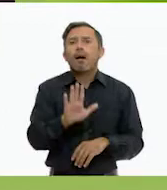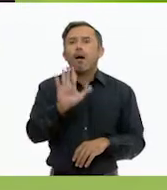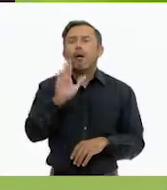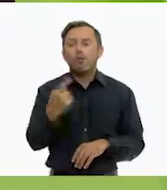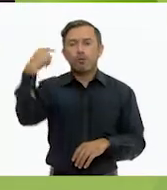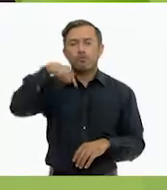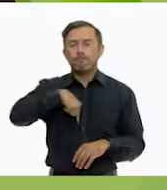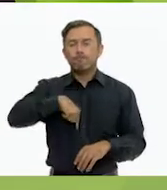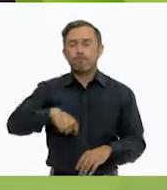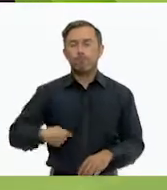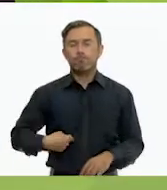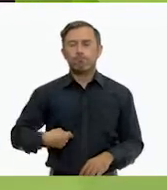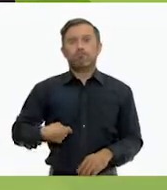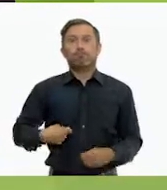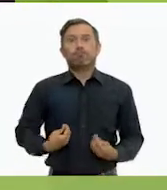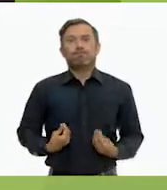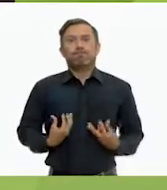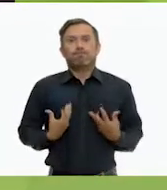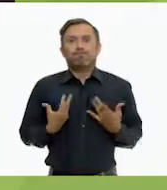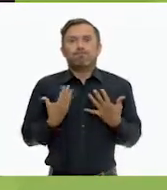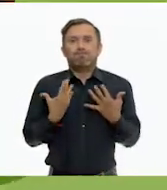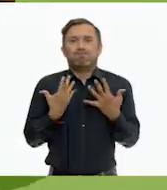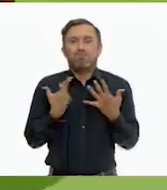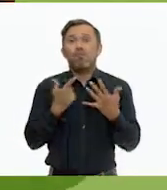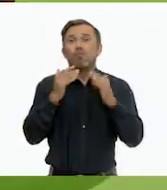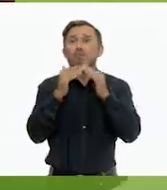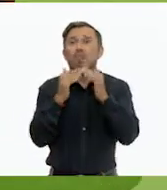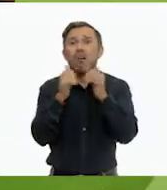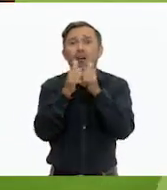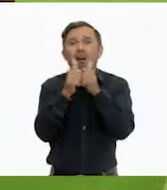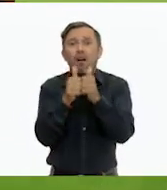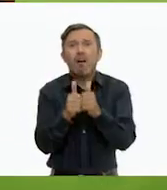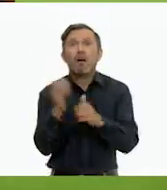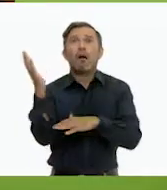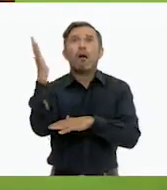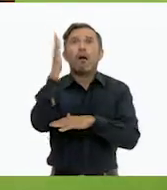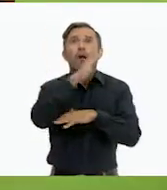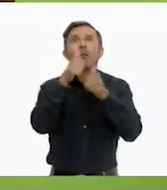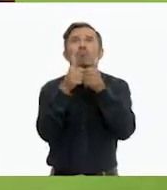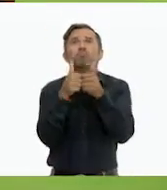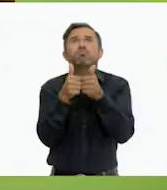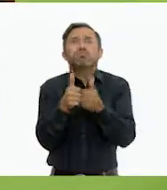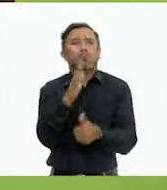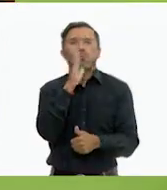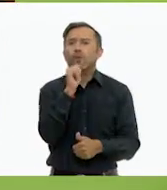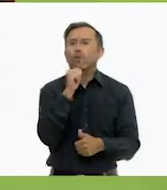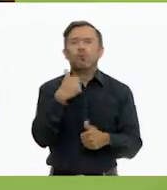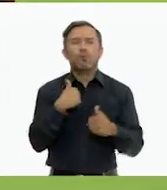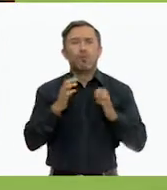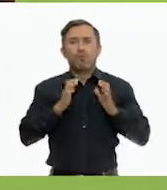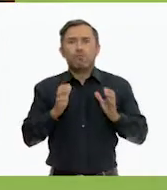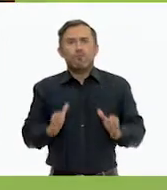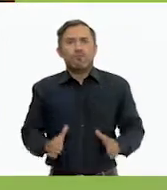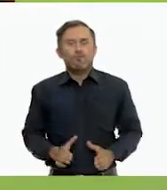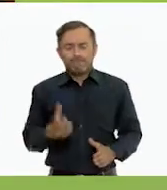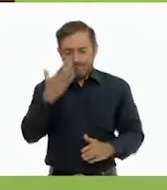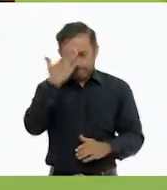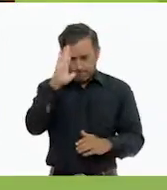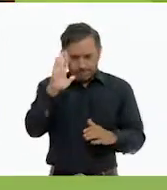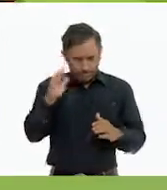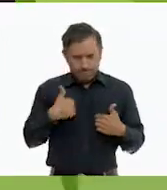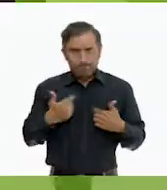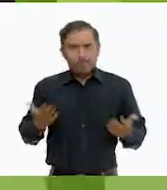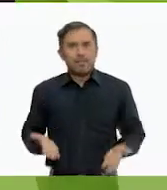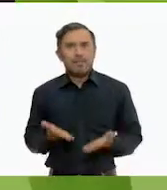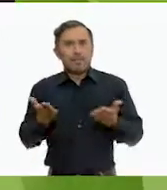por dentro. No estamos hechos para pasar todo el tiempo quietos. Y no sé qué le pasa a mi cuerpo y solo quiere